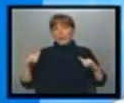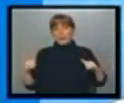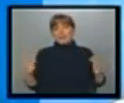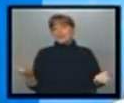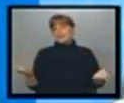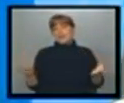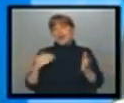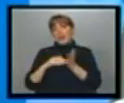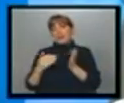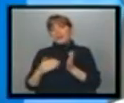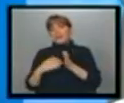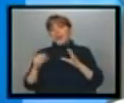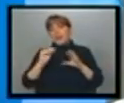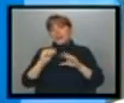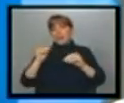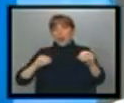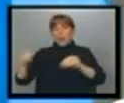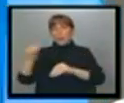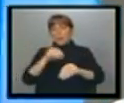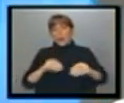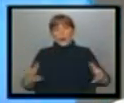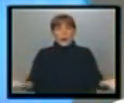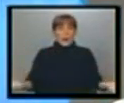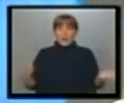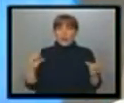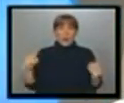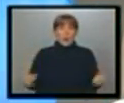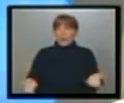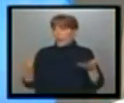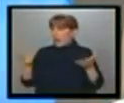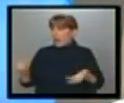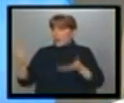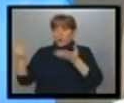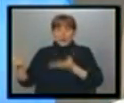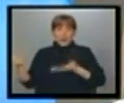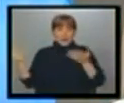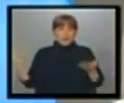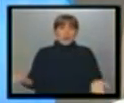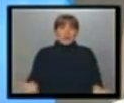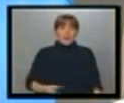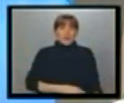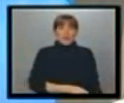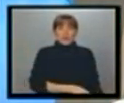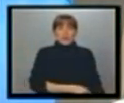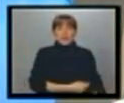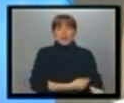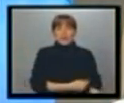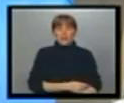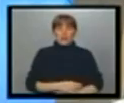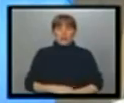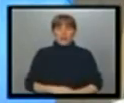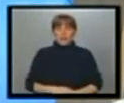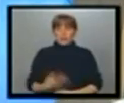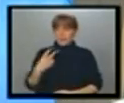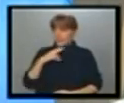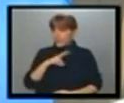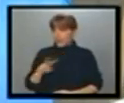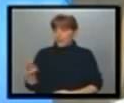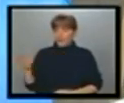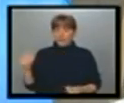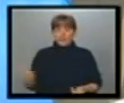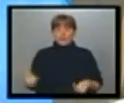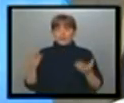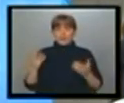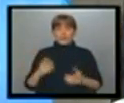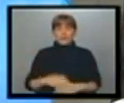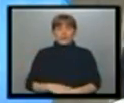mozzarella, se encarece, ¿no? Con un precio realmente que llama la atención en góndola cuando ves, por ejemplo, no